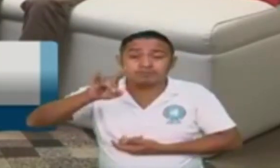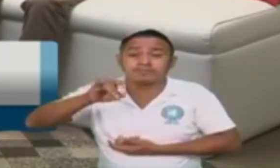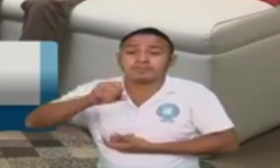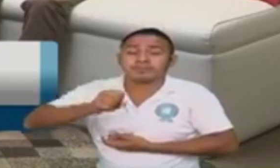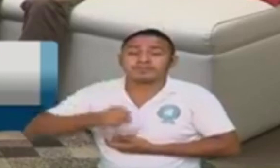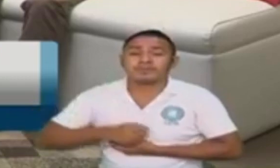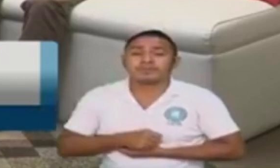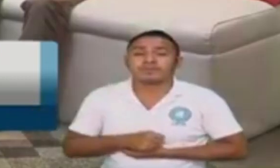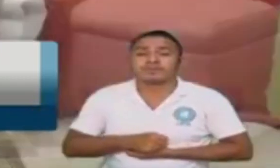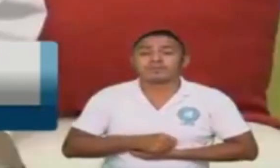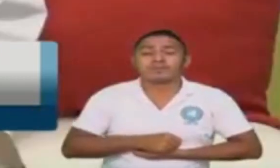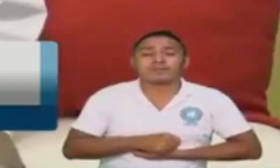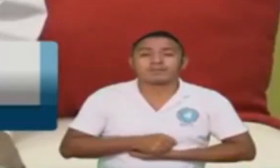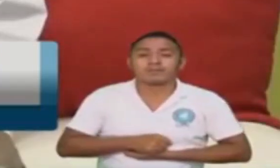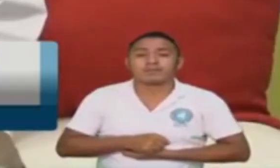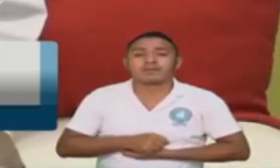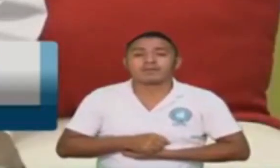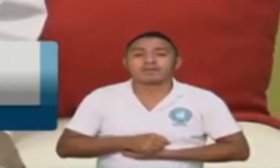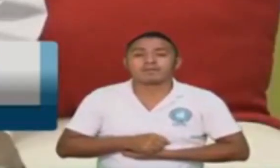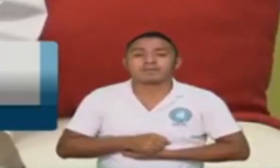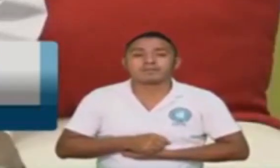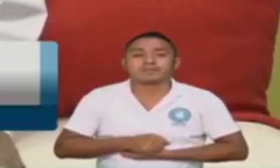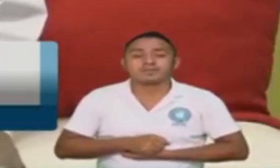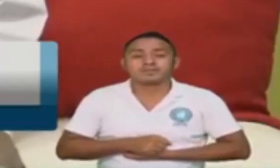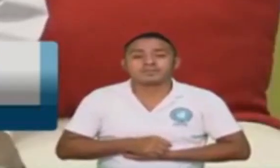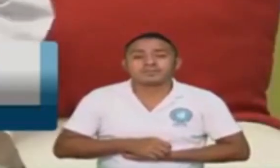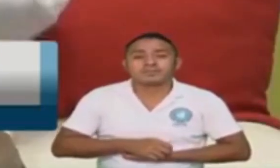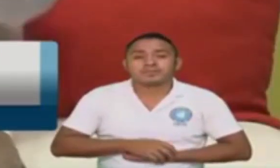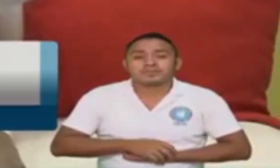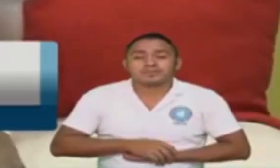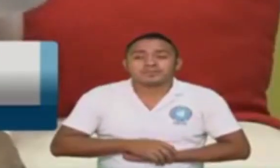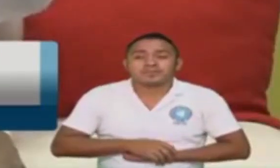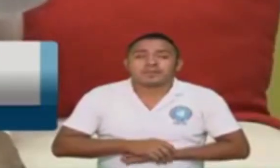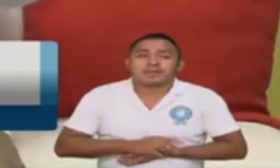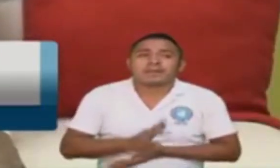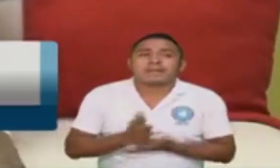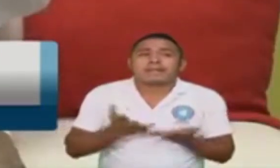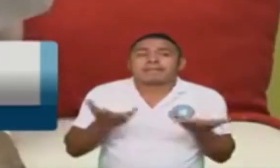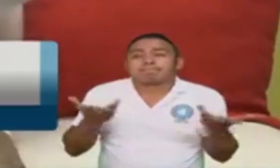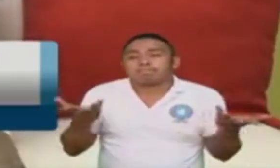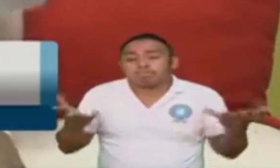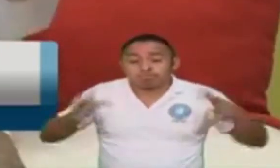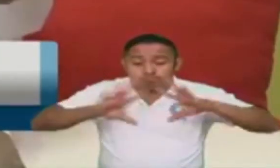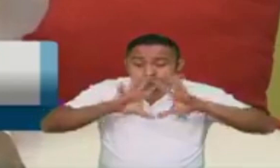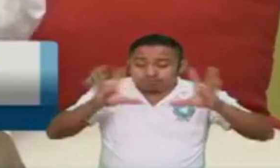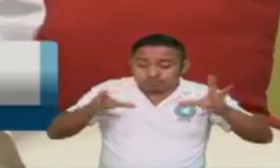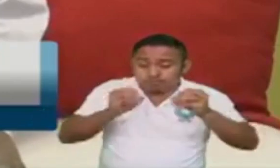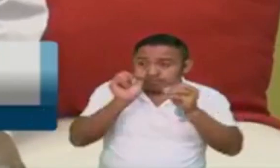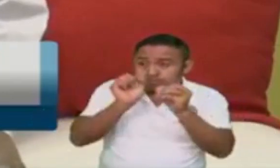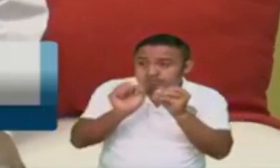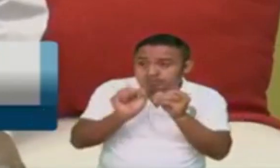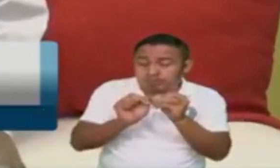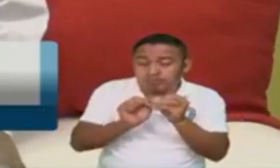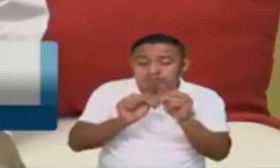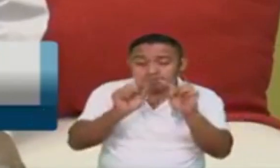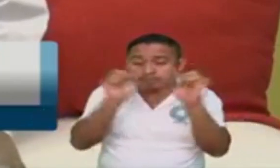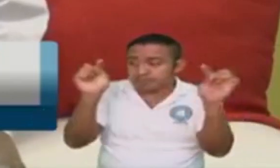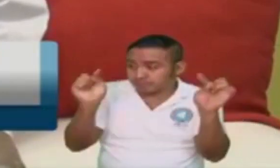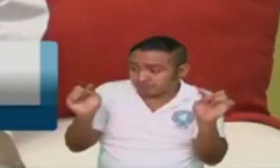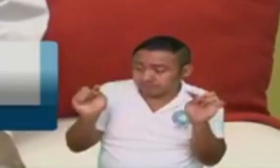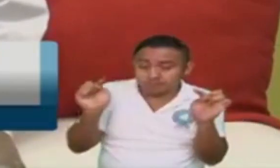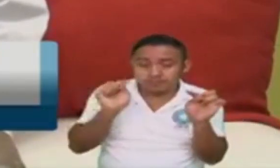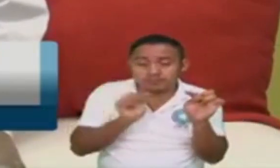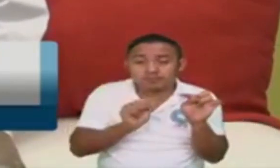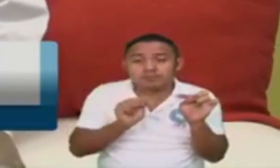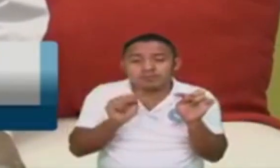Bueno, digamos que el espectro total, pues, o el abordaje